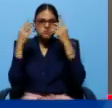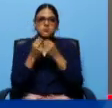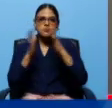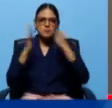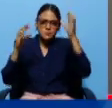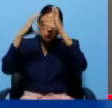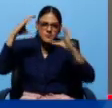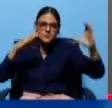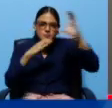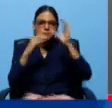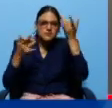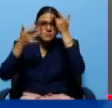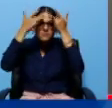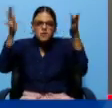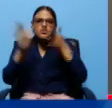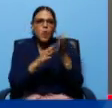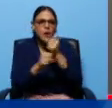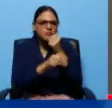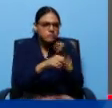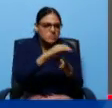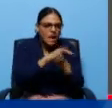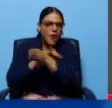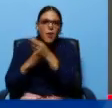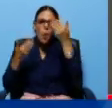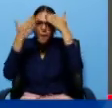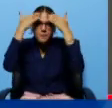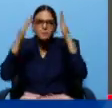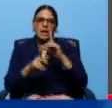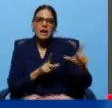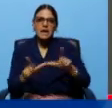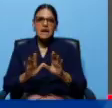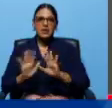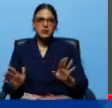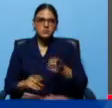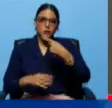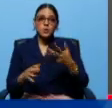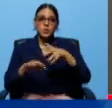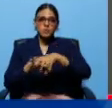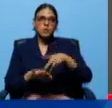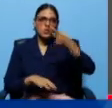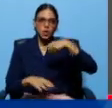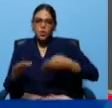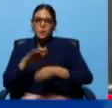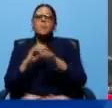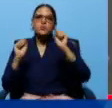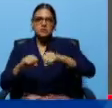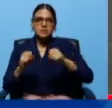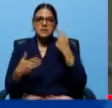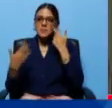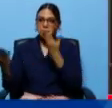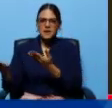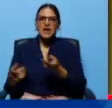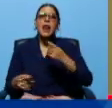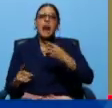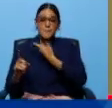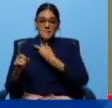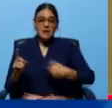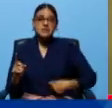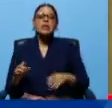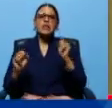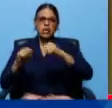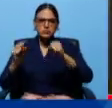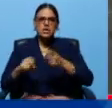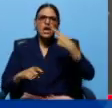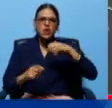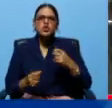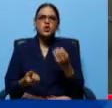conocimientos en áreas vitales, ¿verdad? Profesora, vamos a combinar con Alirio por aquí. Sí, presidente, efectivamente las escuelas técnicas industriales nos